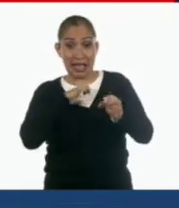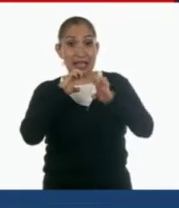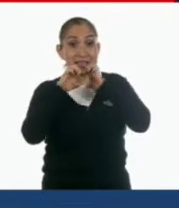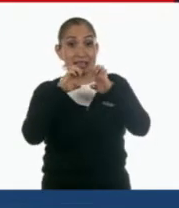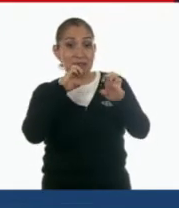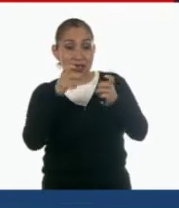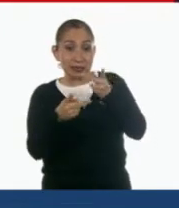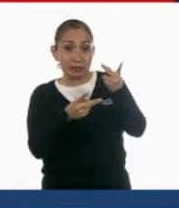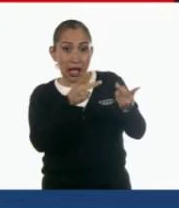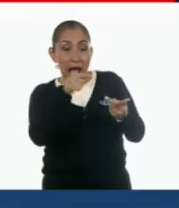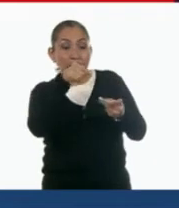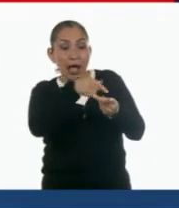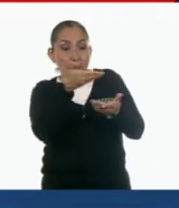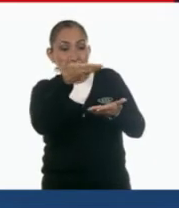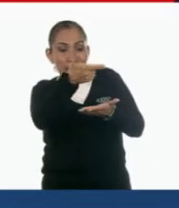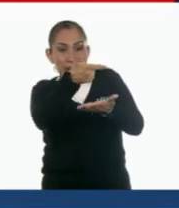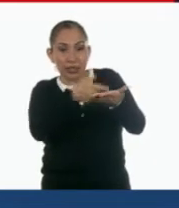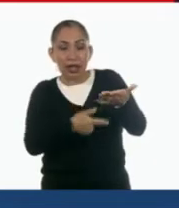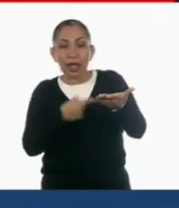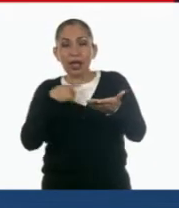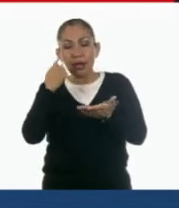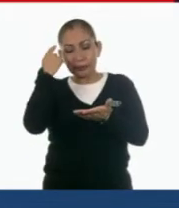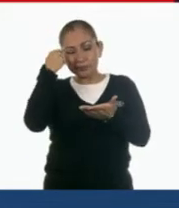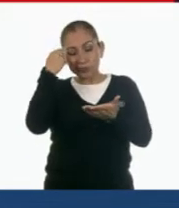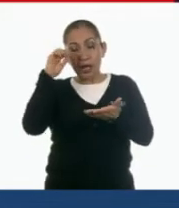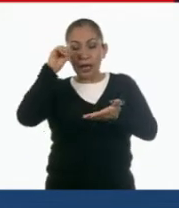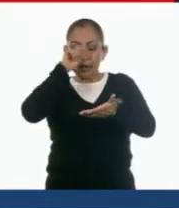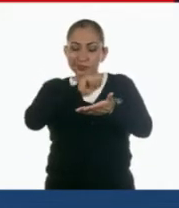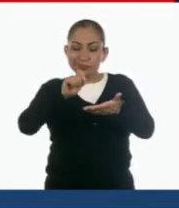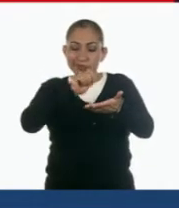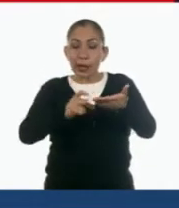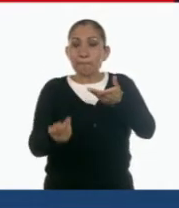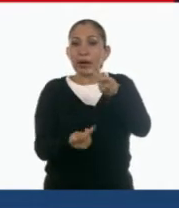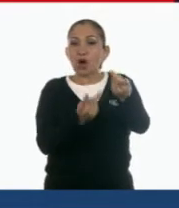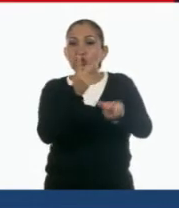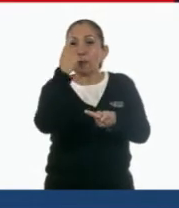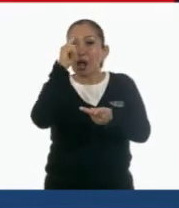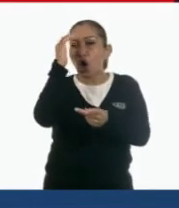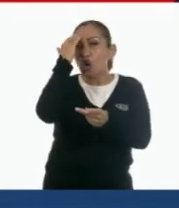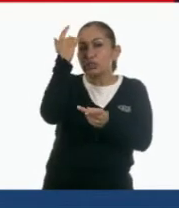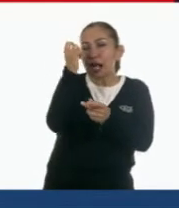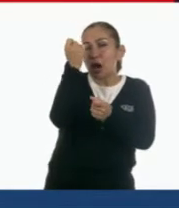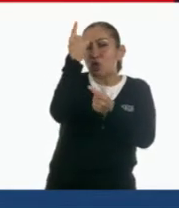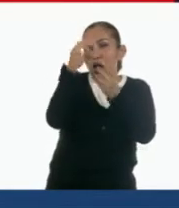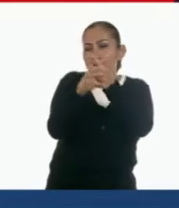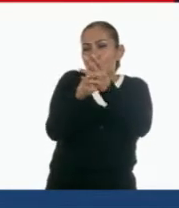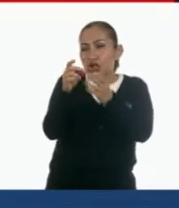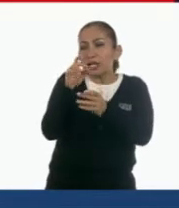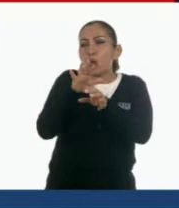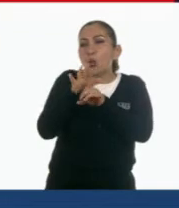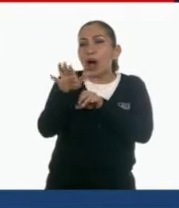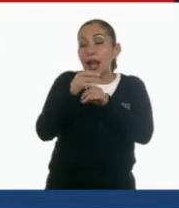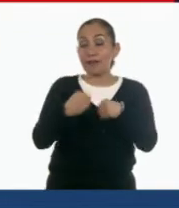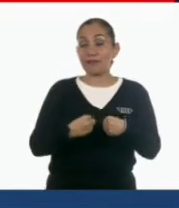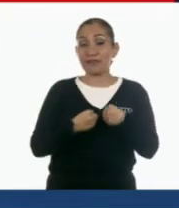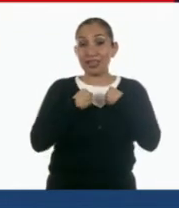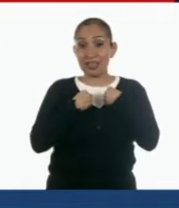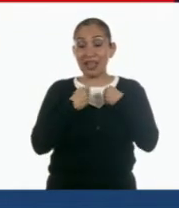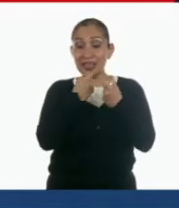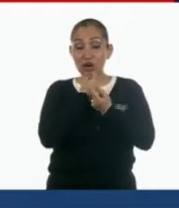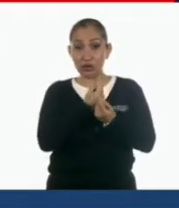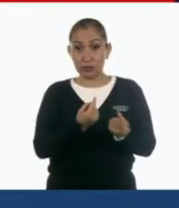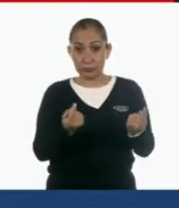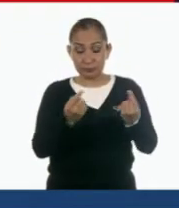entrevista, ahí nos piden plantear ciertas preguntas para conocer determinados aspectos de la vida de los